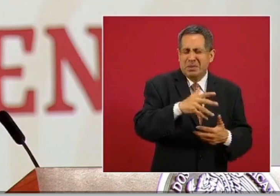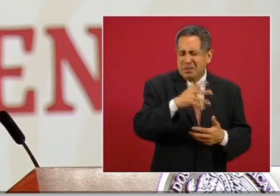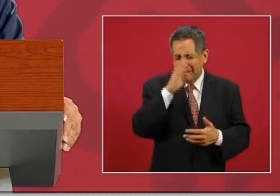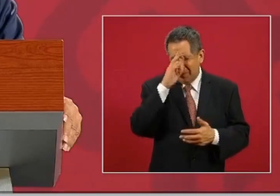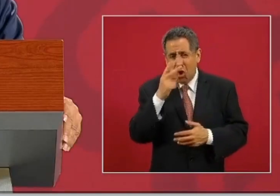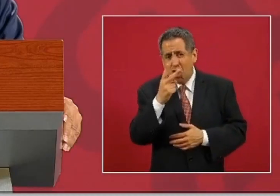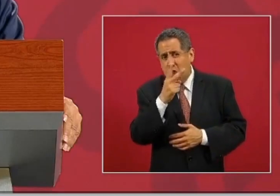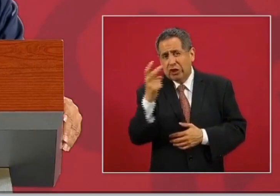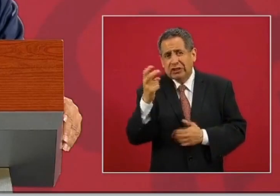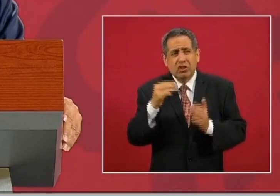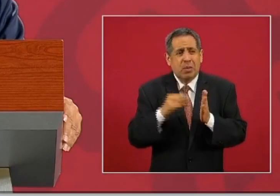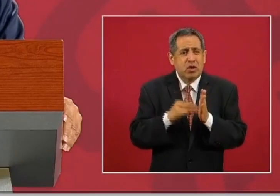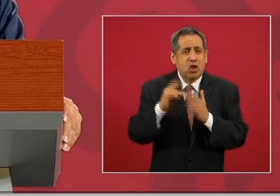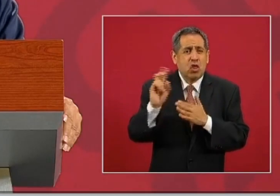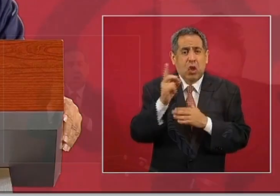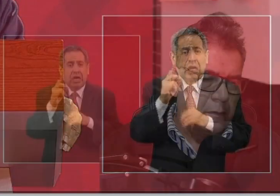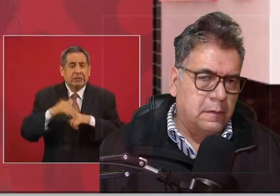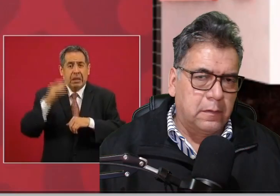parada,